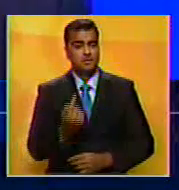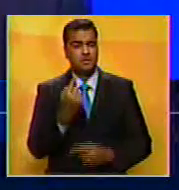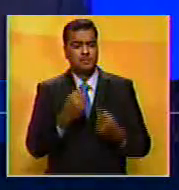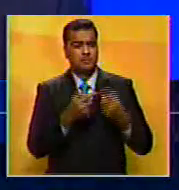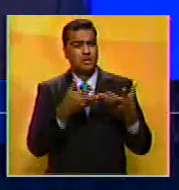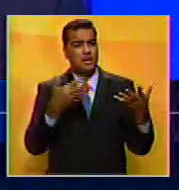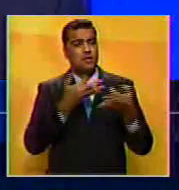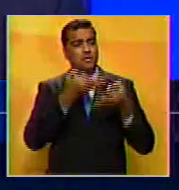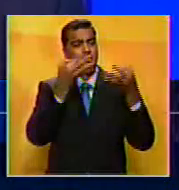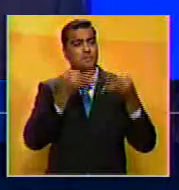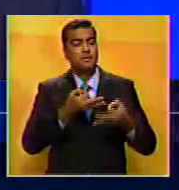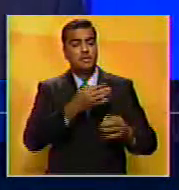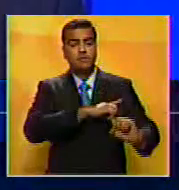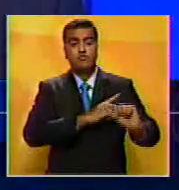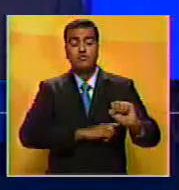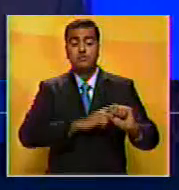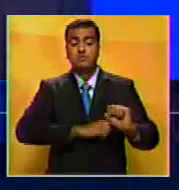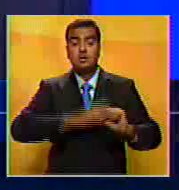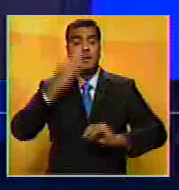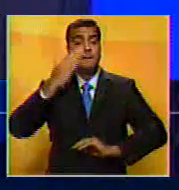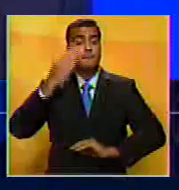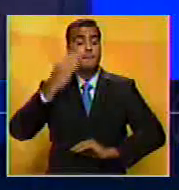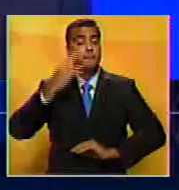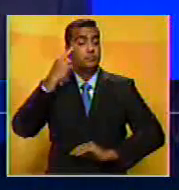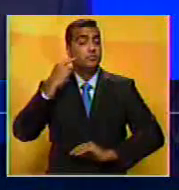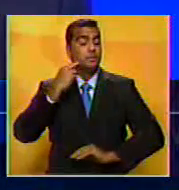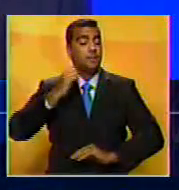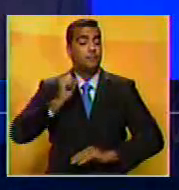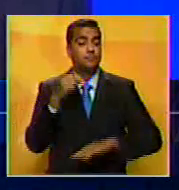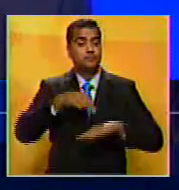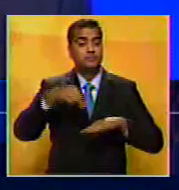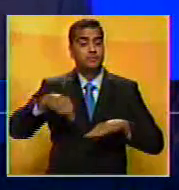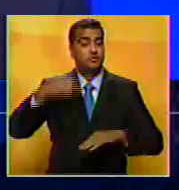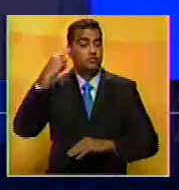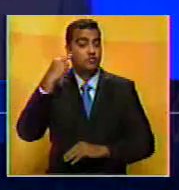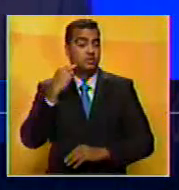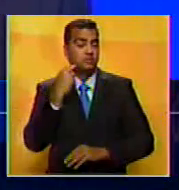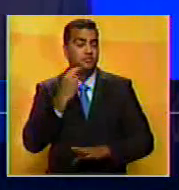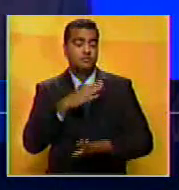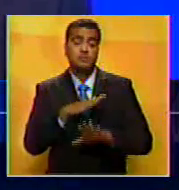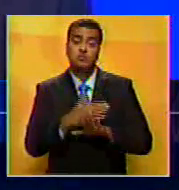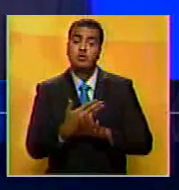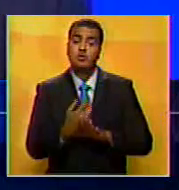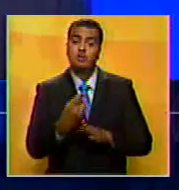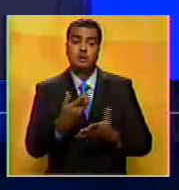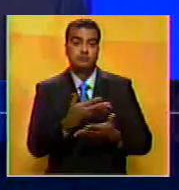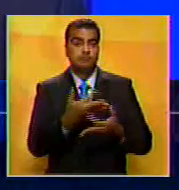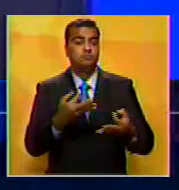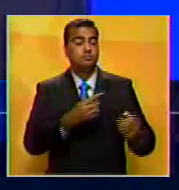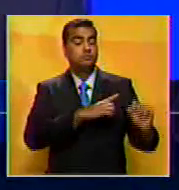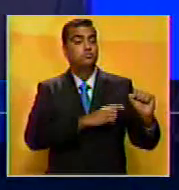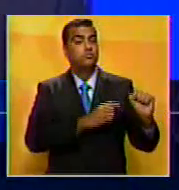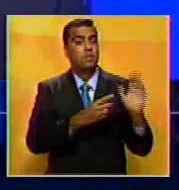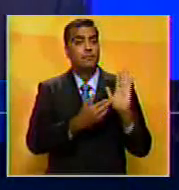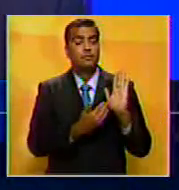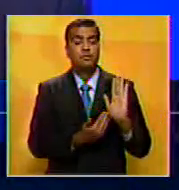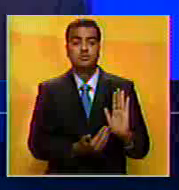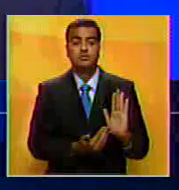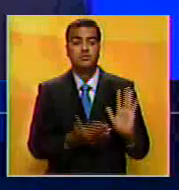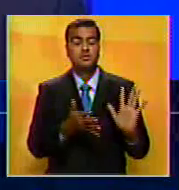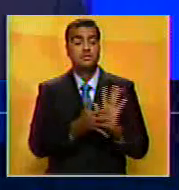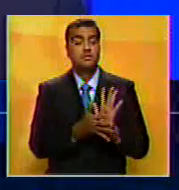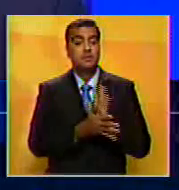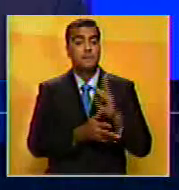gran reconocimiento a la Fuerza Armada Nacional Bolivariana y a la Policía Nacional Bolivariana porque ha dado una tremenda demostración de lo que